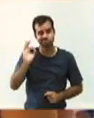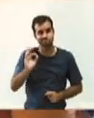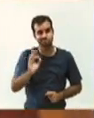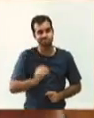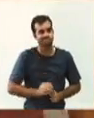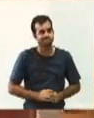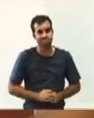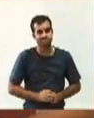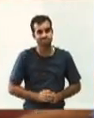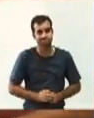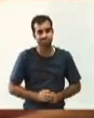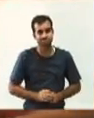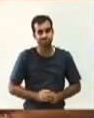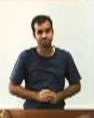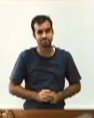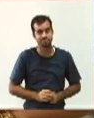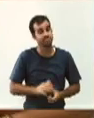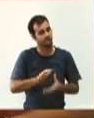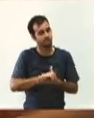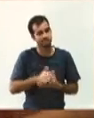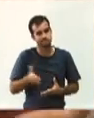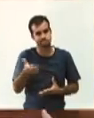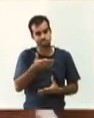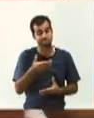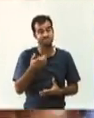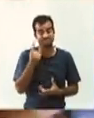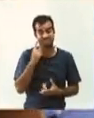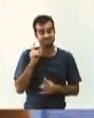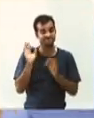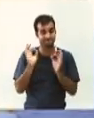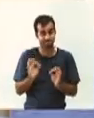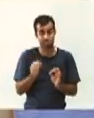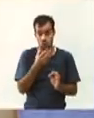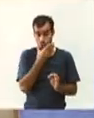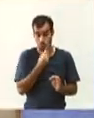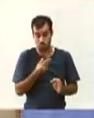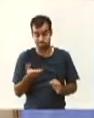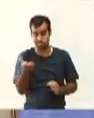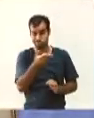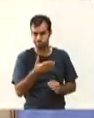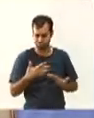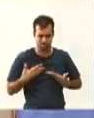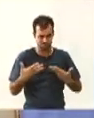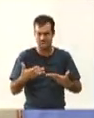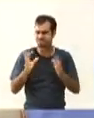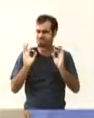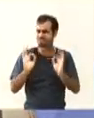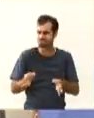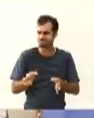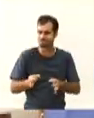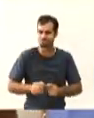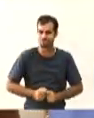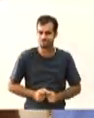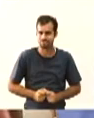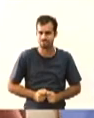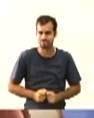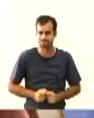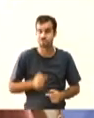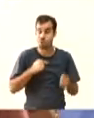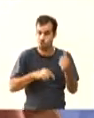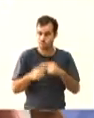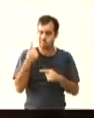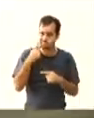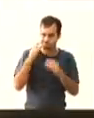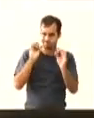acompañarnos. Amigos, así mismo es. Una juventud dispuesta a dar hasta su sangre por luchar por la vida. Hoy es